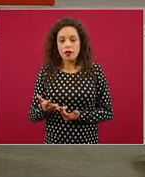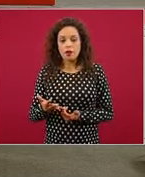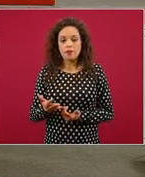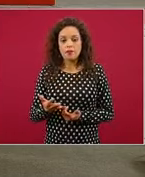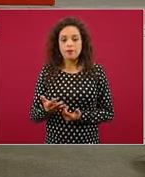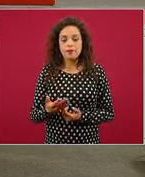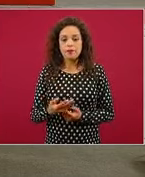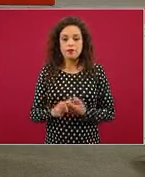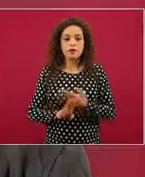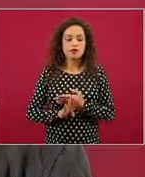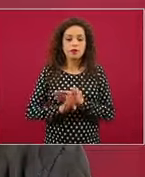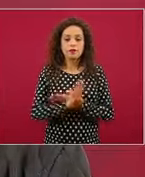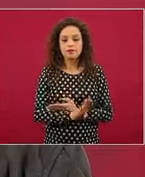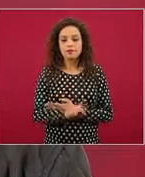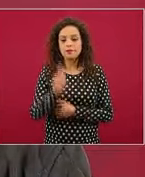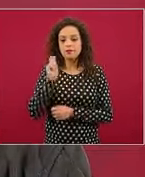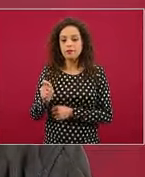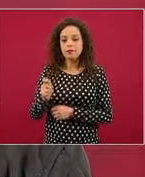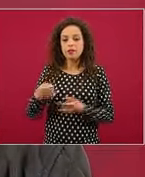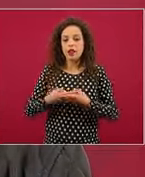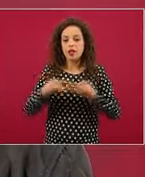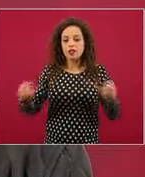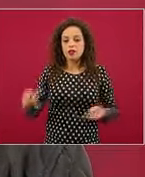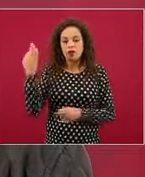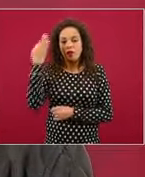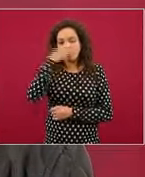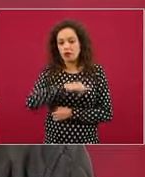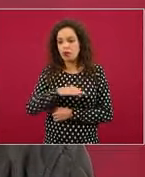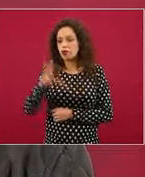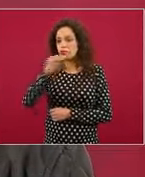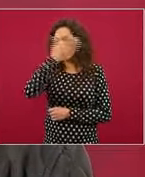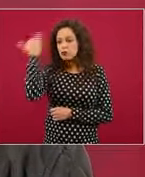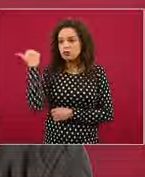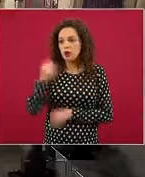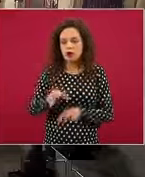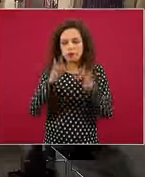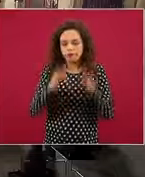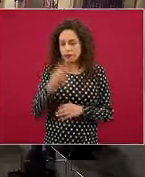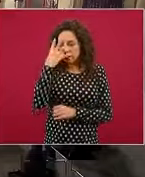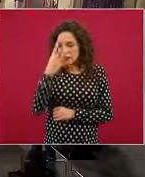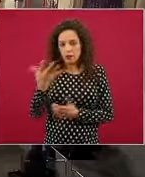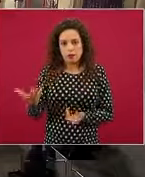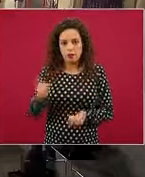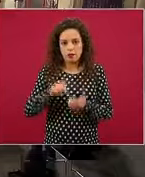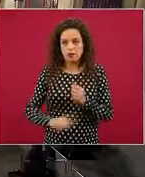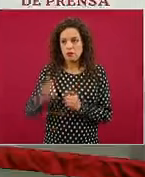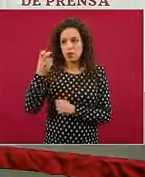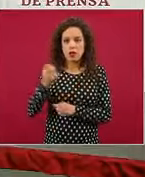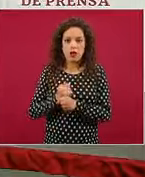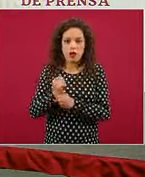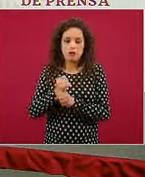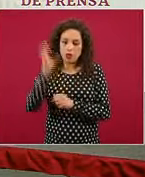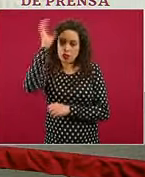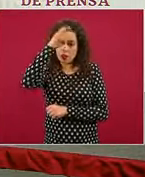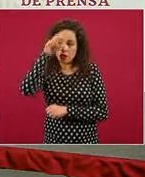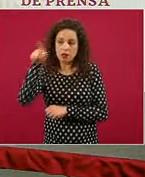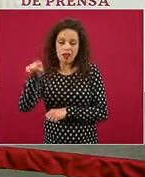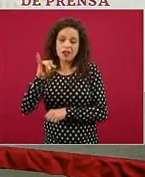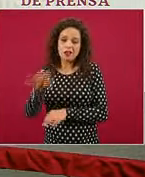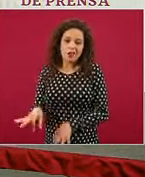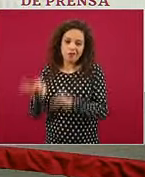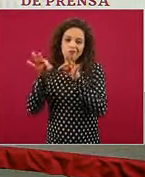historias no fundamentadas en un conocimiento riguroso, serio, como el que proviene de la investigación científica. Ahora,